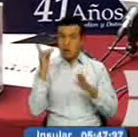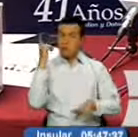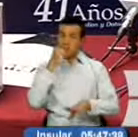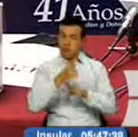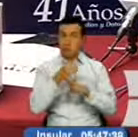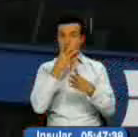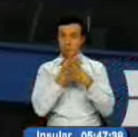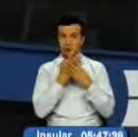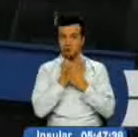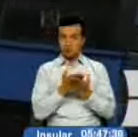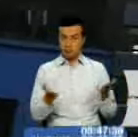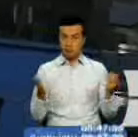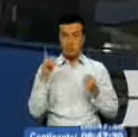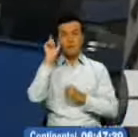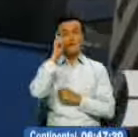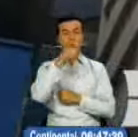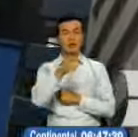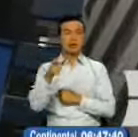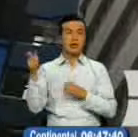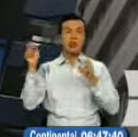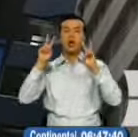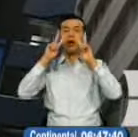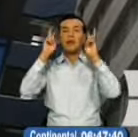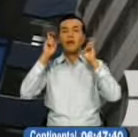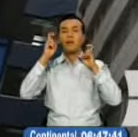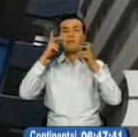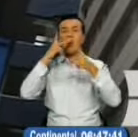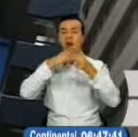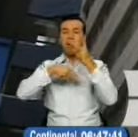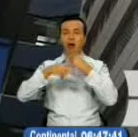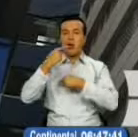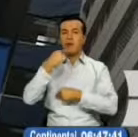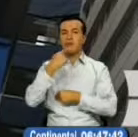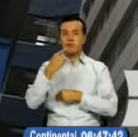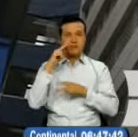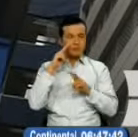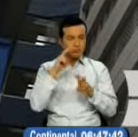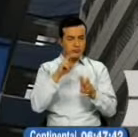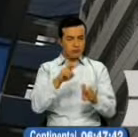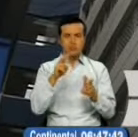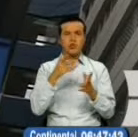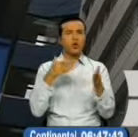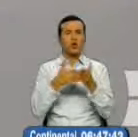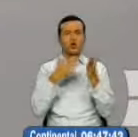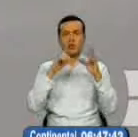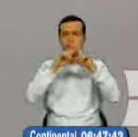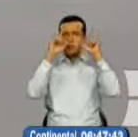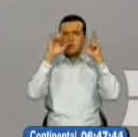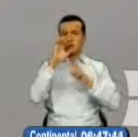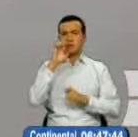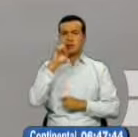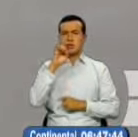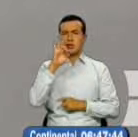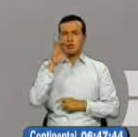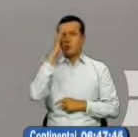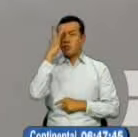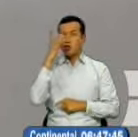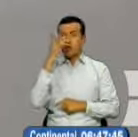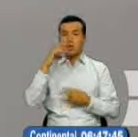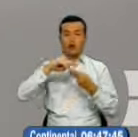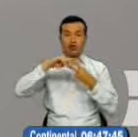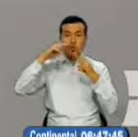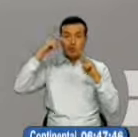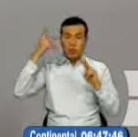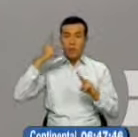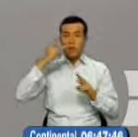de detención. La Fiscalía de Delitos contra la Fe Pública lleva adelante la indagación previa en contra de Sedatos por el presunto delito de falsificación